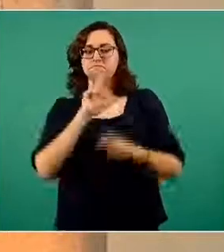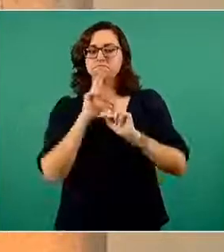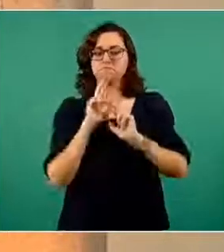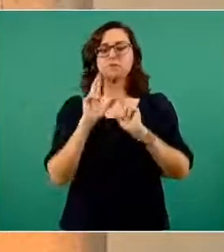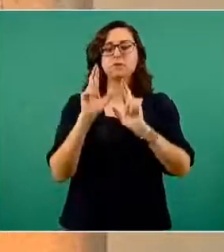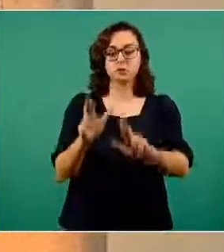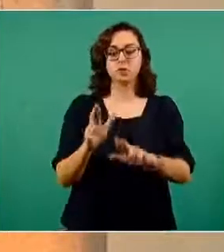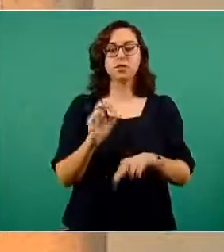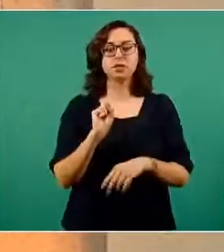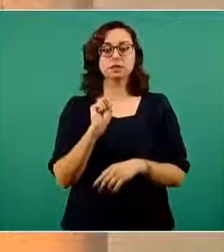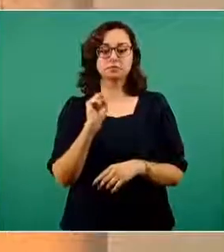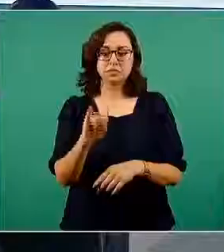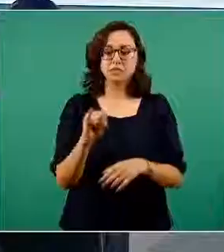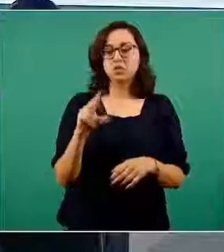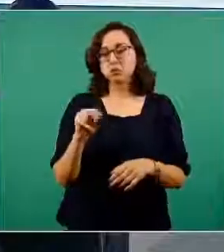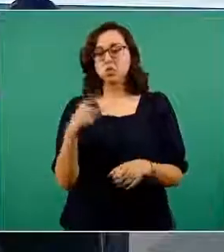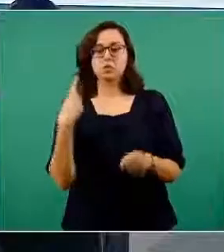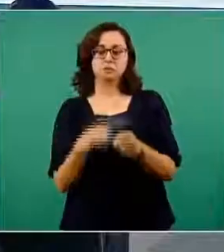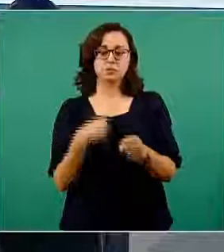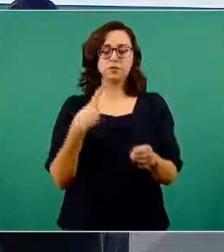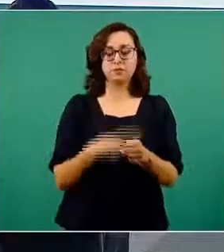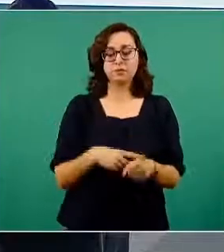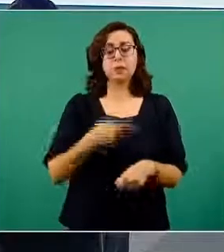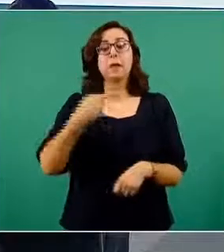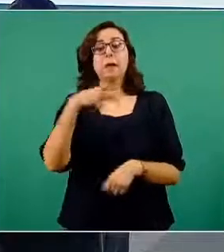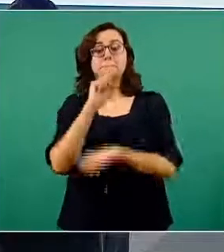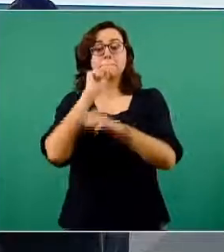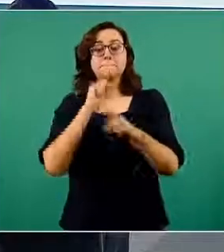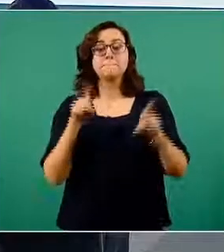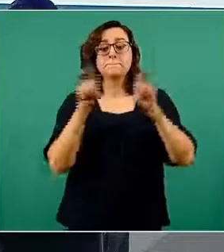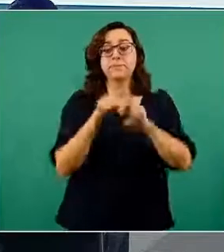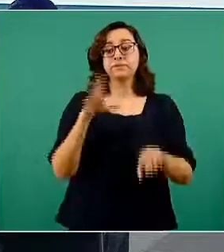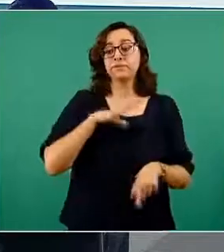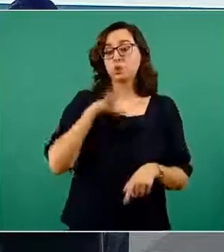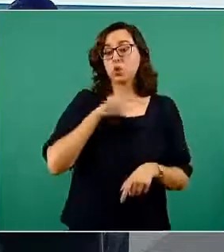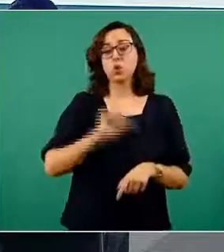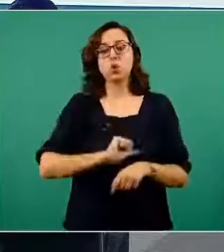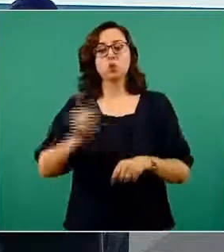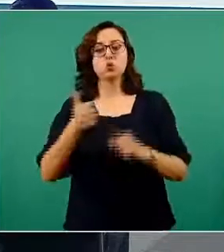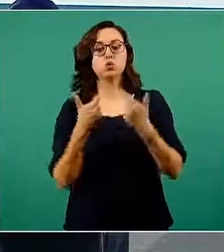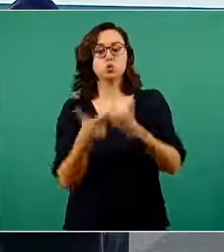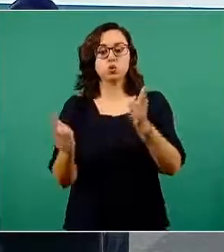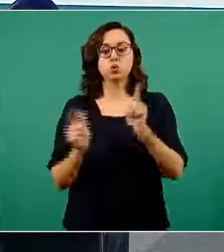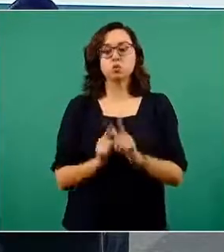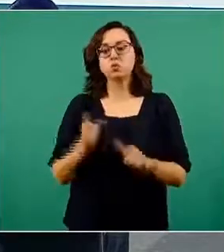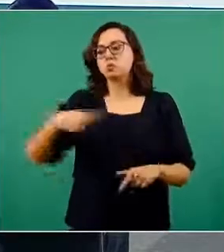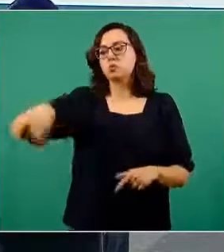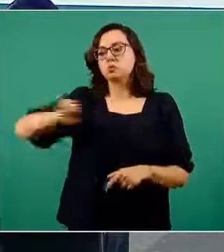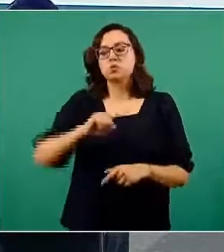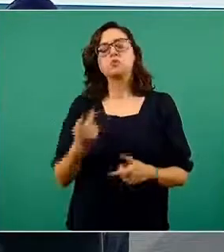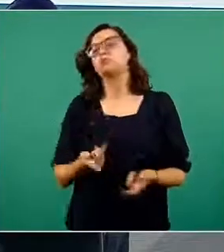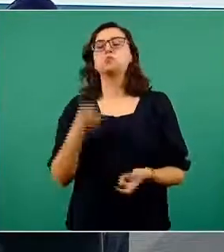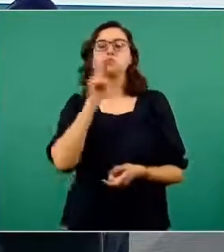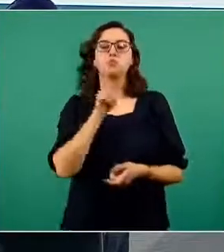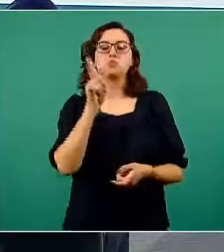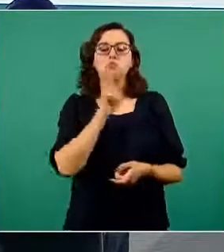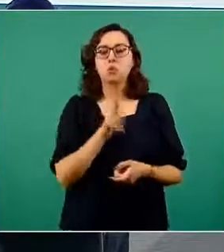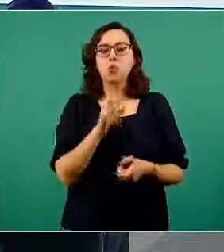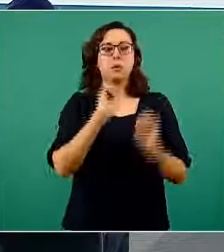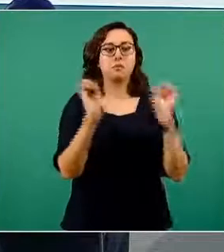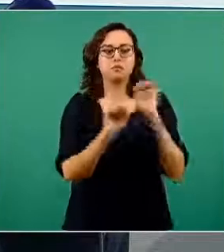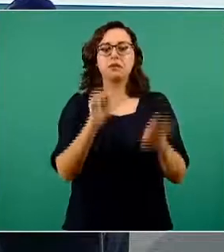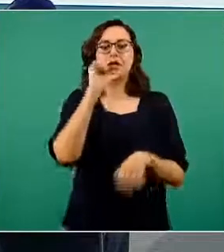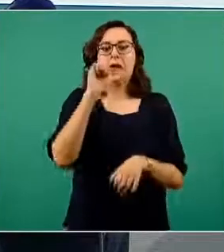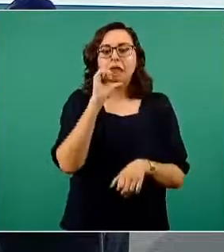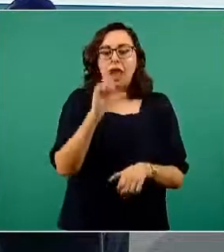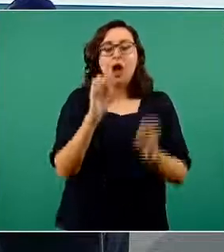dan positivos por la prueba. Sin embargo, también tenemos un grupo que por algún motivo no se toma una prueba o esta no llega a